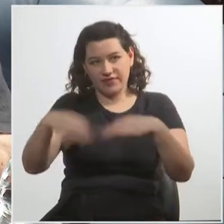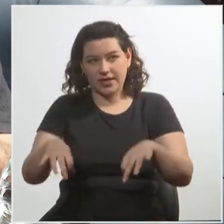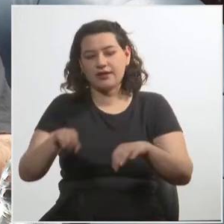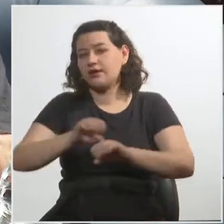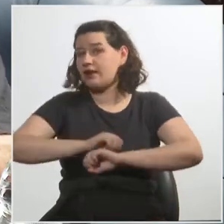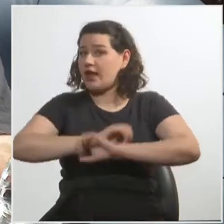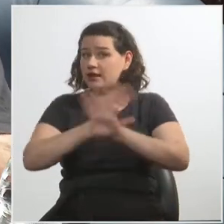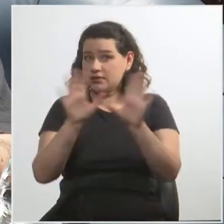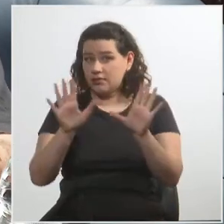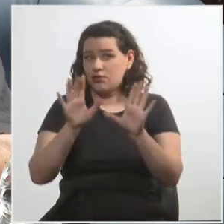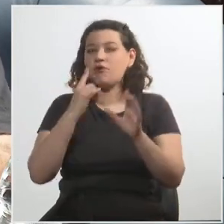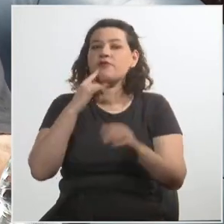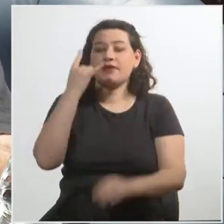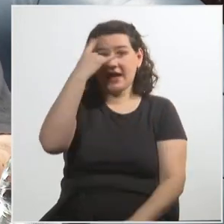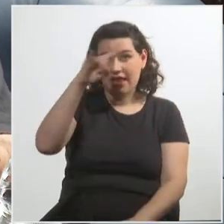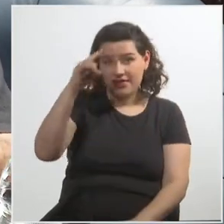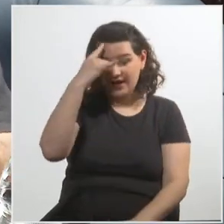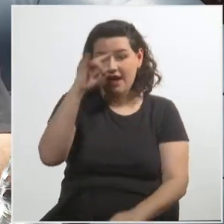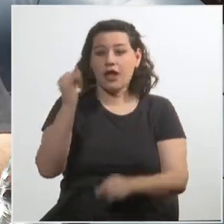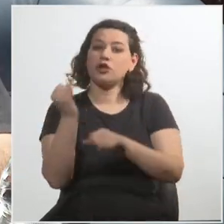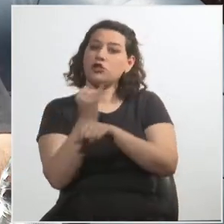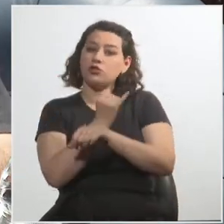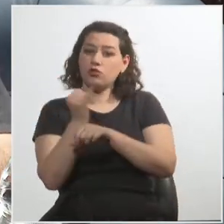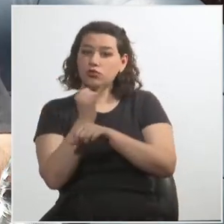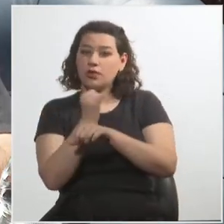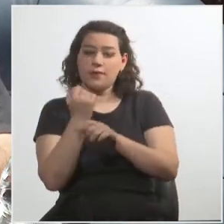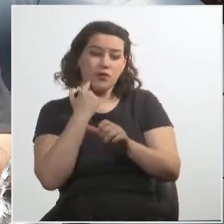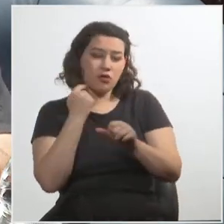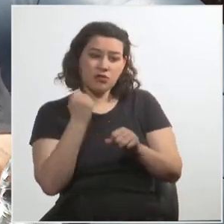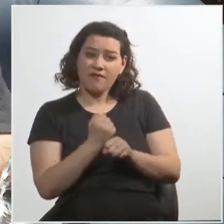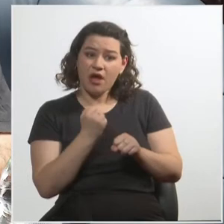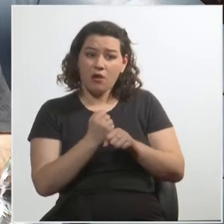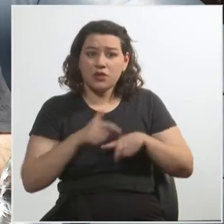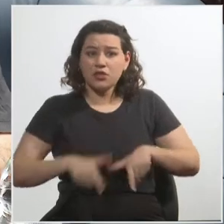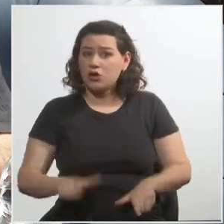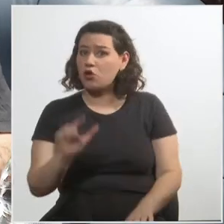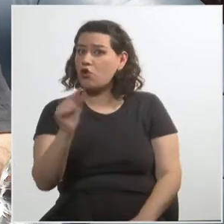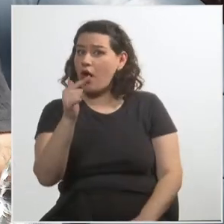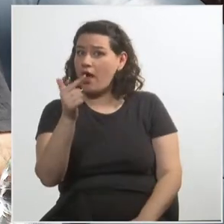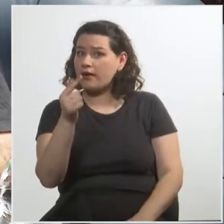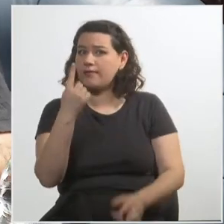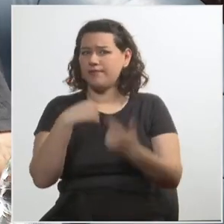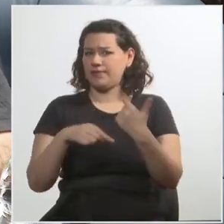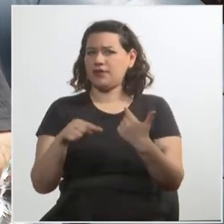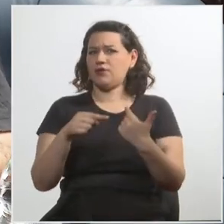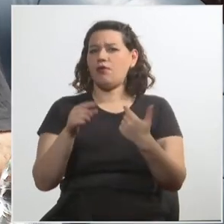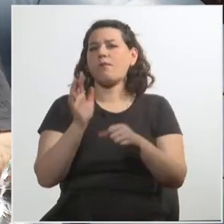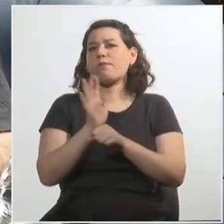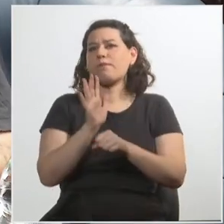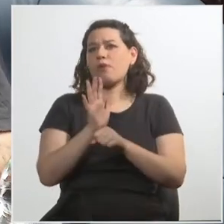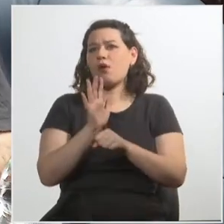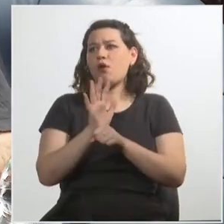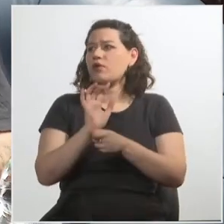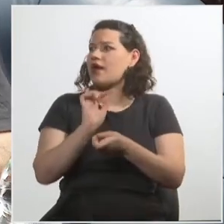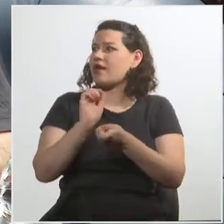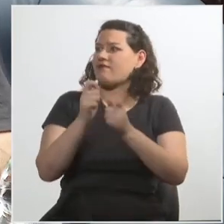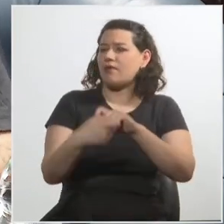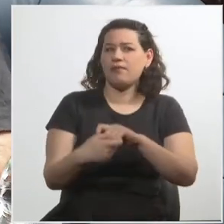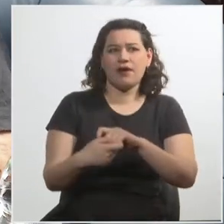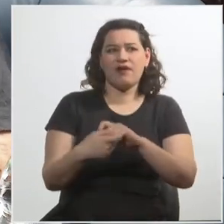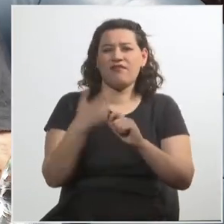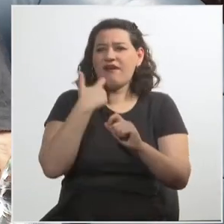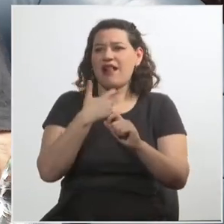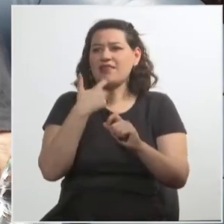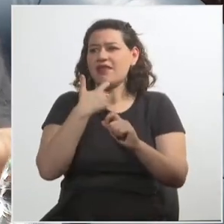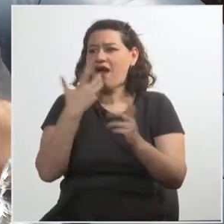clarísimo tiene que estar ganadería esta industria pero no está trabajo entonces una reconversión Industrial que no esté el indefó por ejemplo parece que